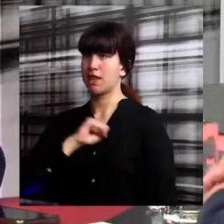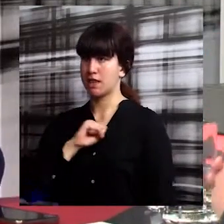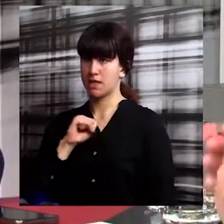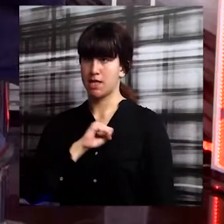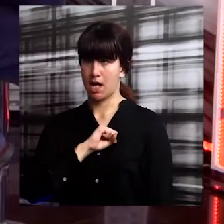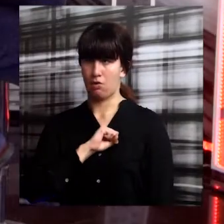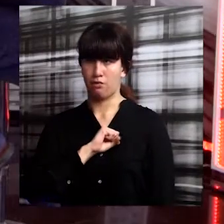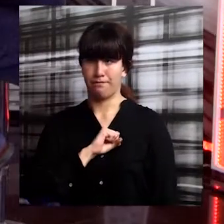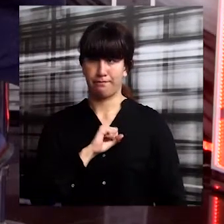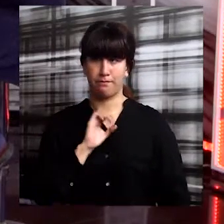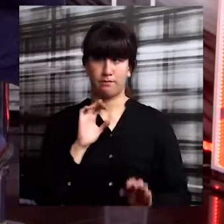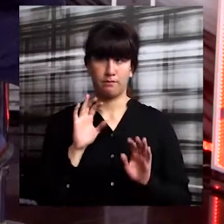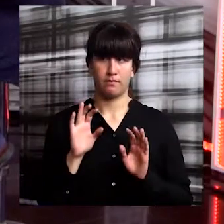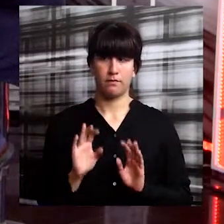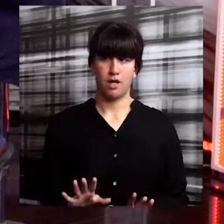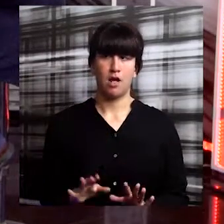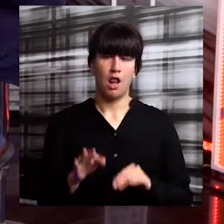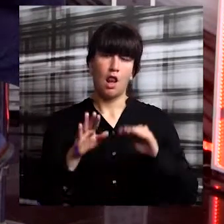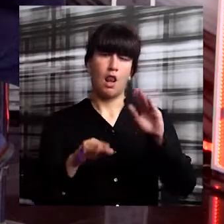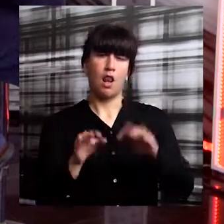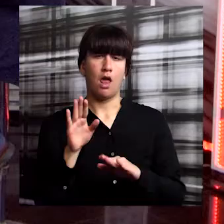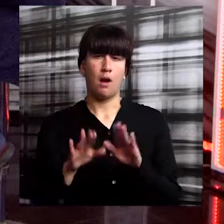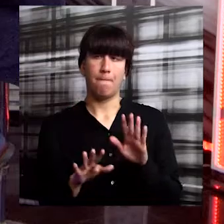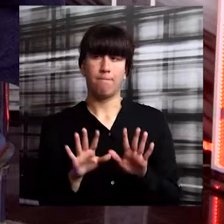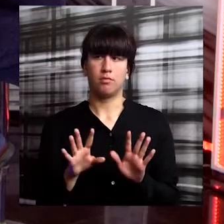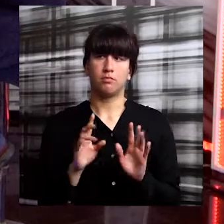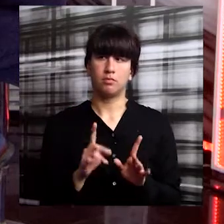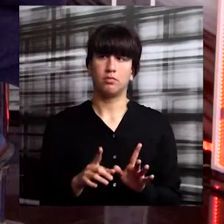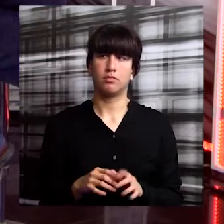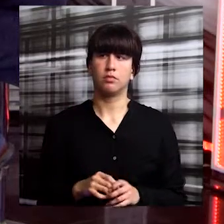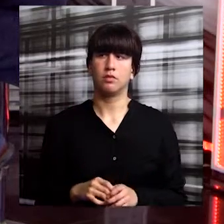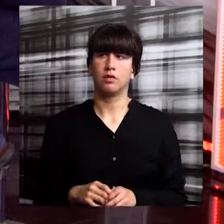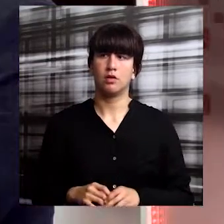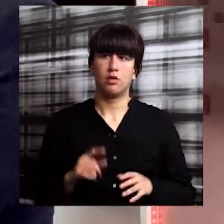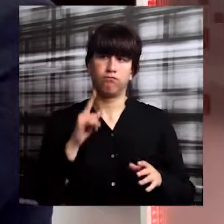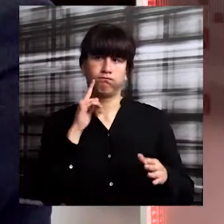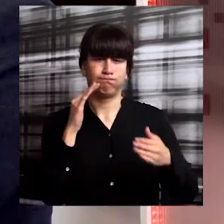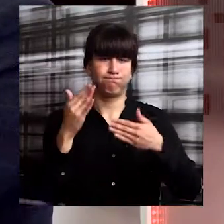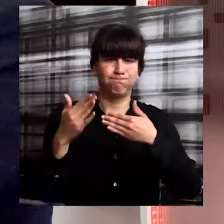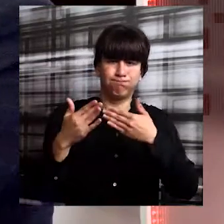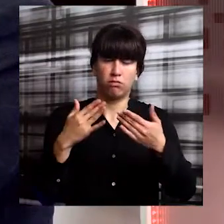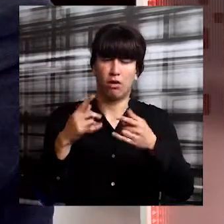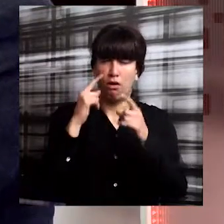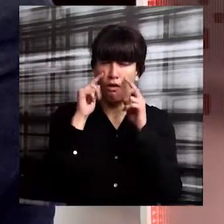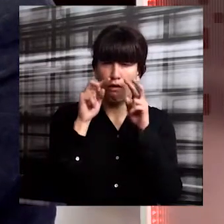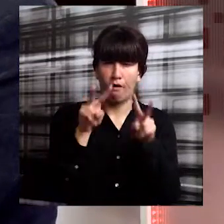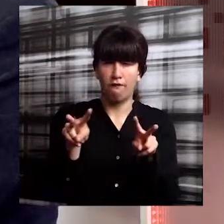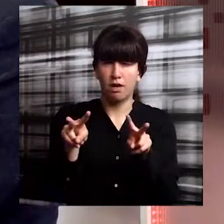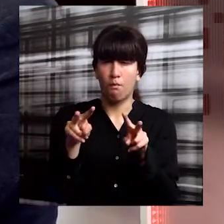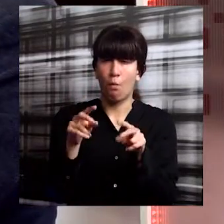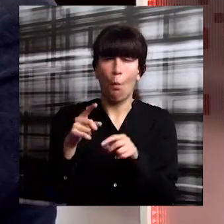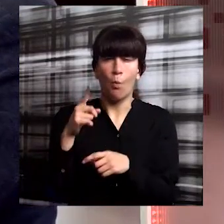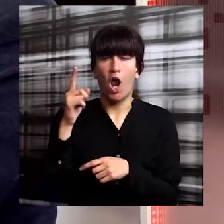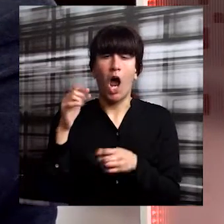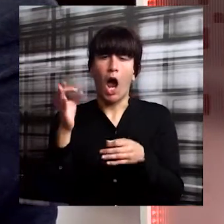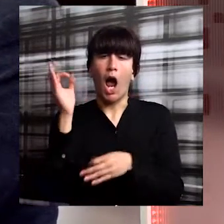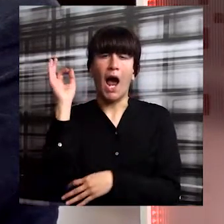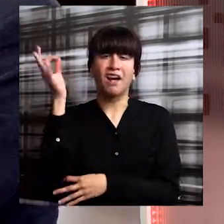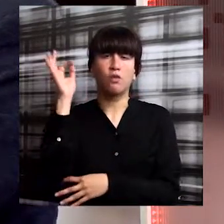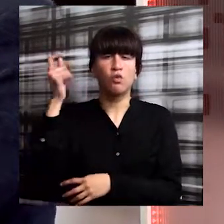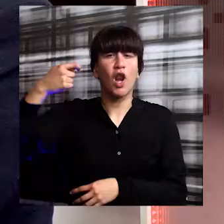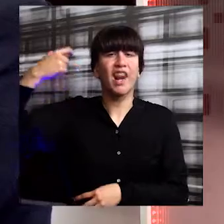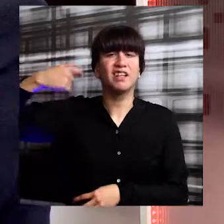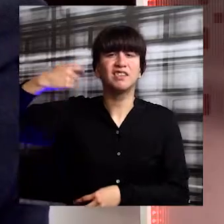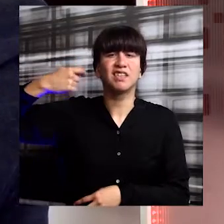ejemplo, que parece que porque se crea un frente, lo vimos en una reunión en el Senado, en una fotografía hace